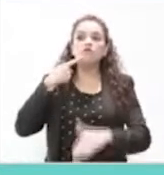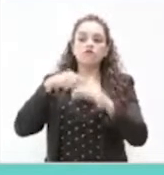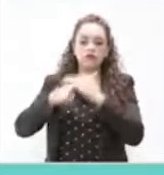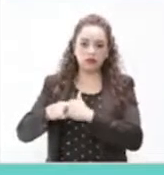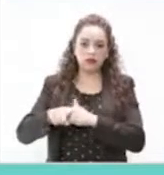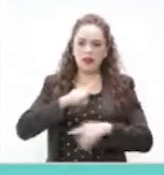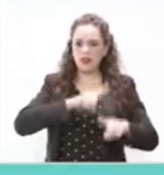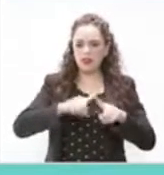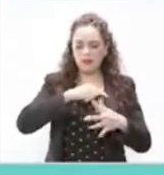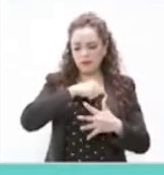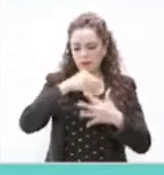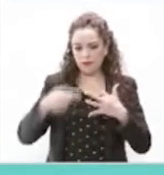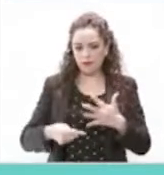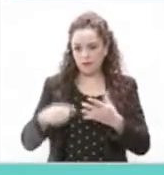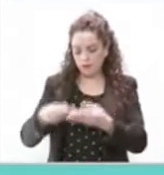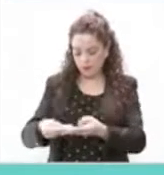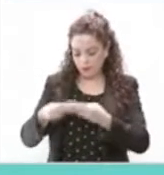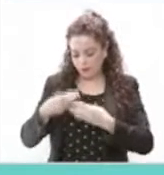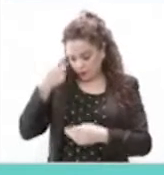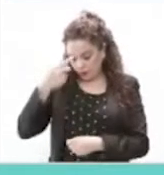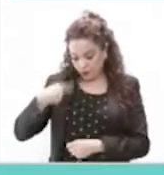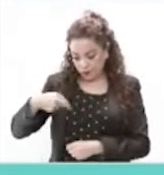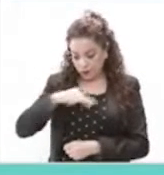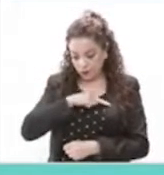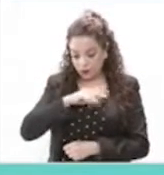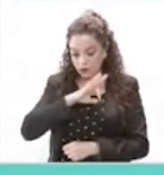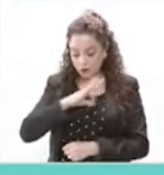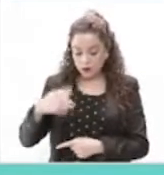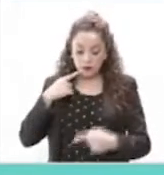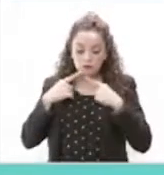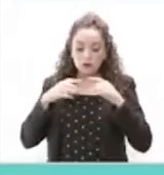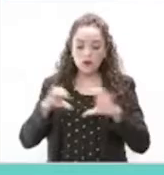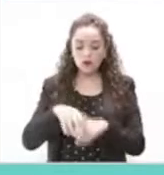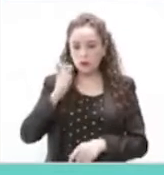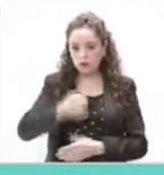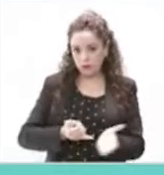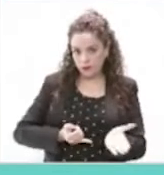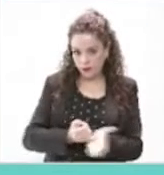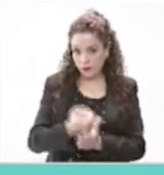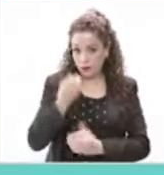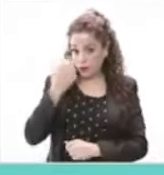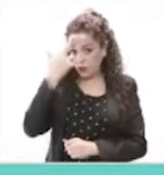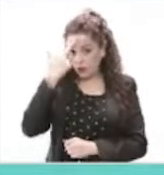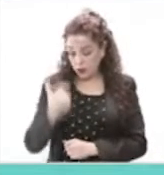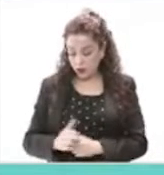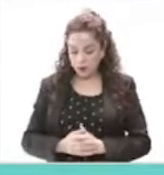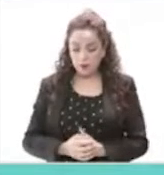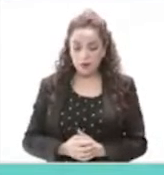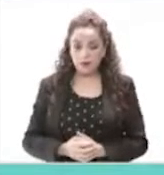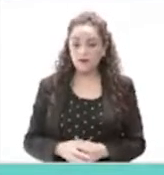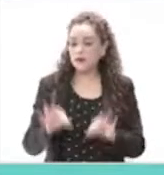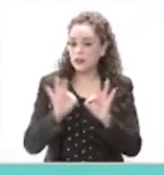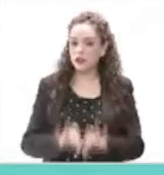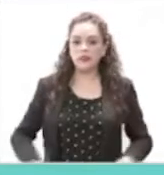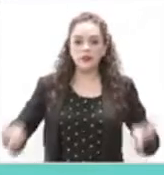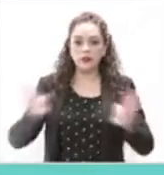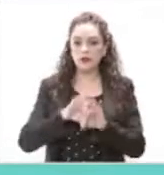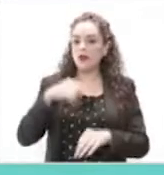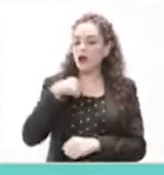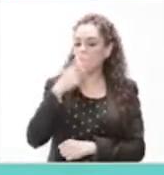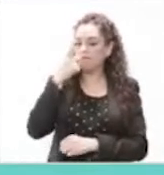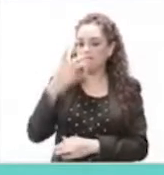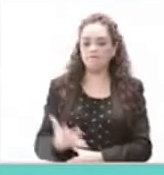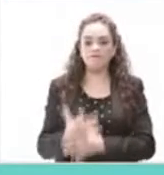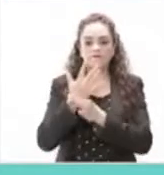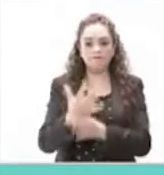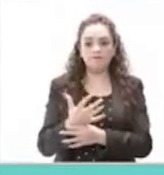se nos presentan justo para nuestra resolución en pleno. En razón de ello, considero de la mayor relevancia